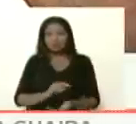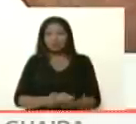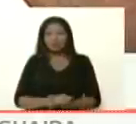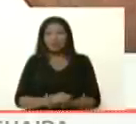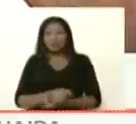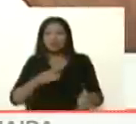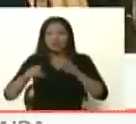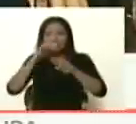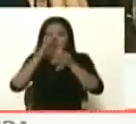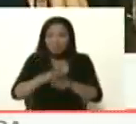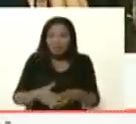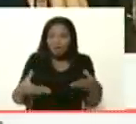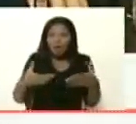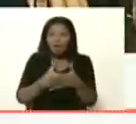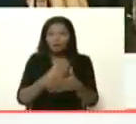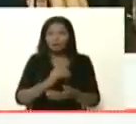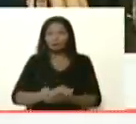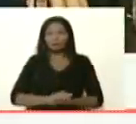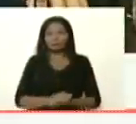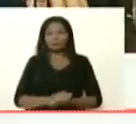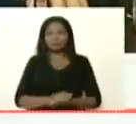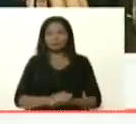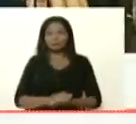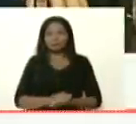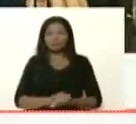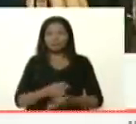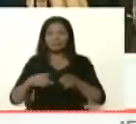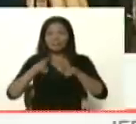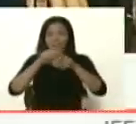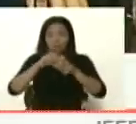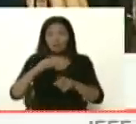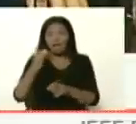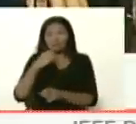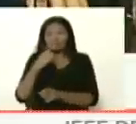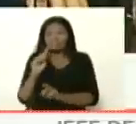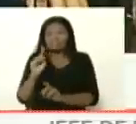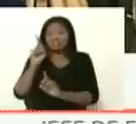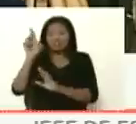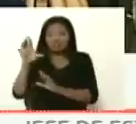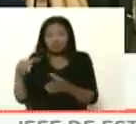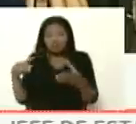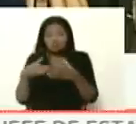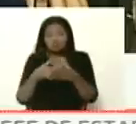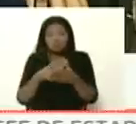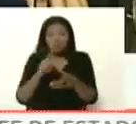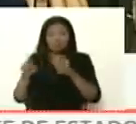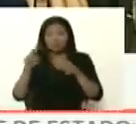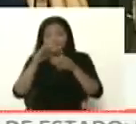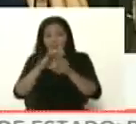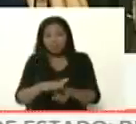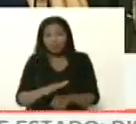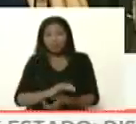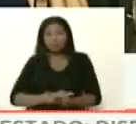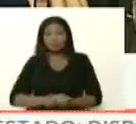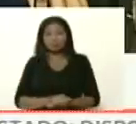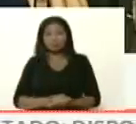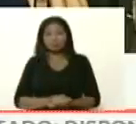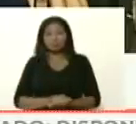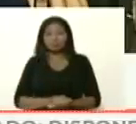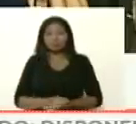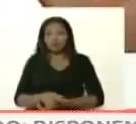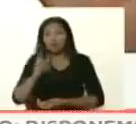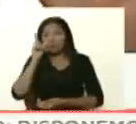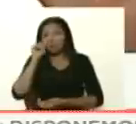del proletariado. Esa es la dictadura que hay, dictadura del proletariado. Edinson